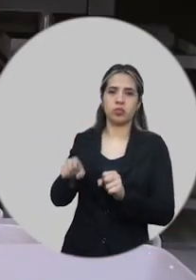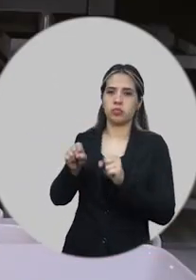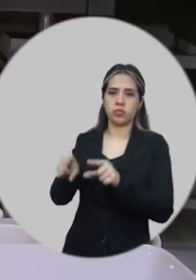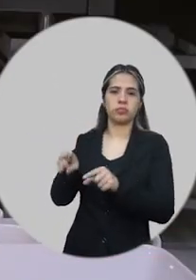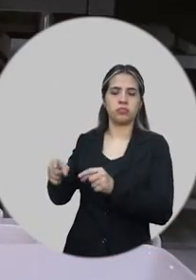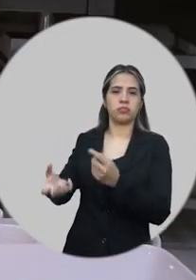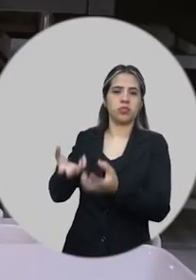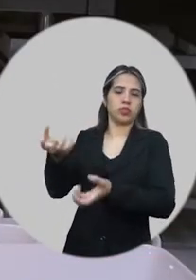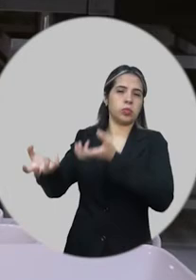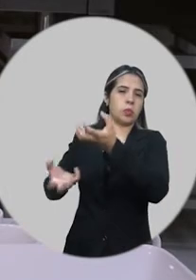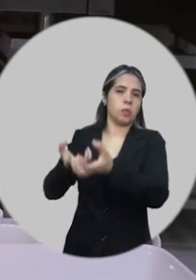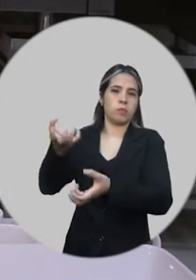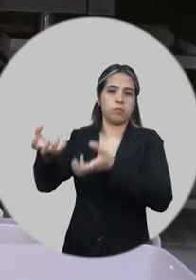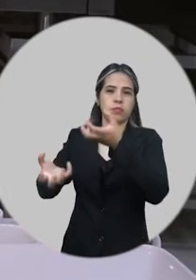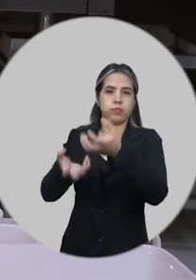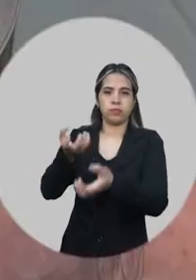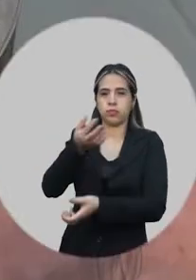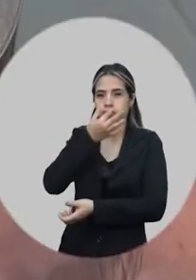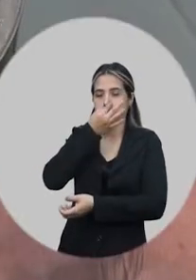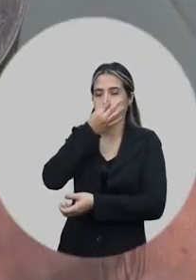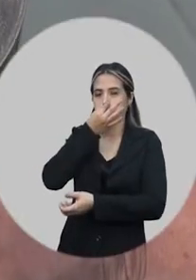solo.